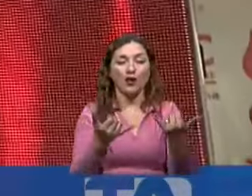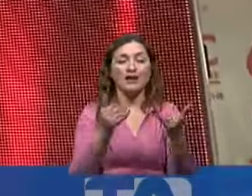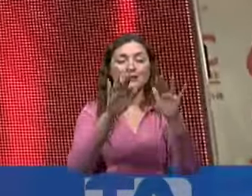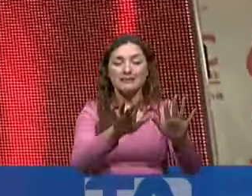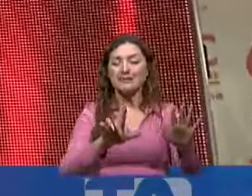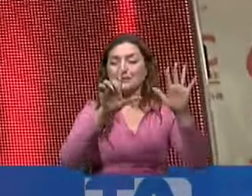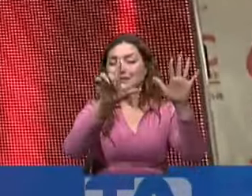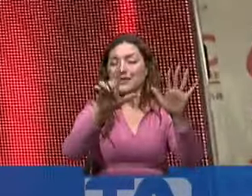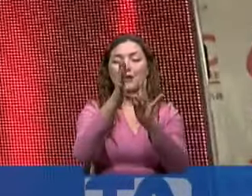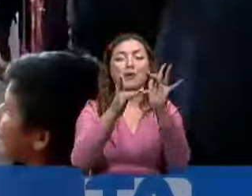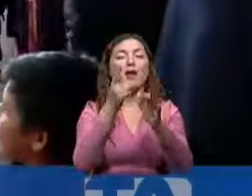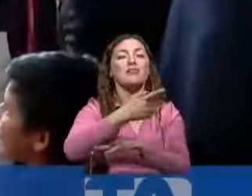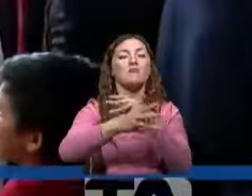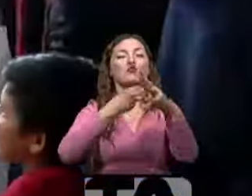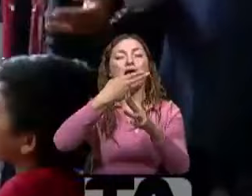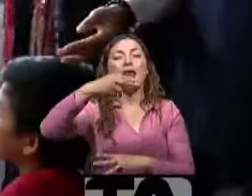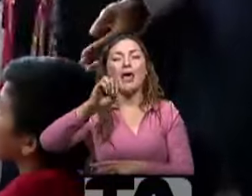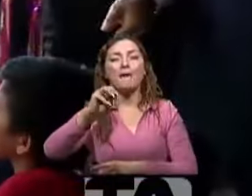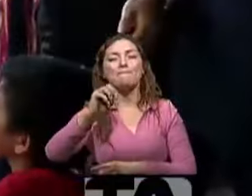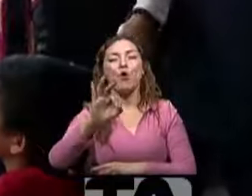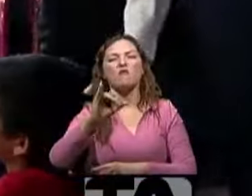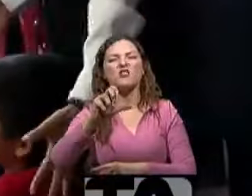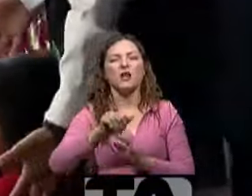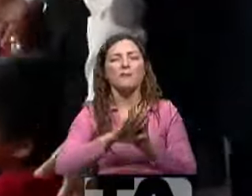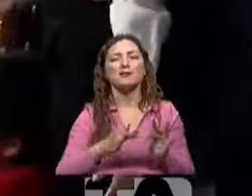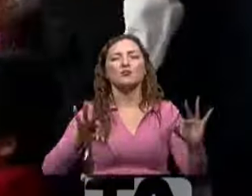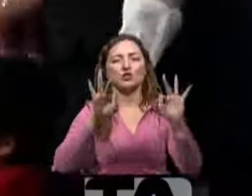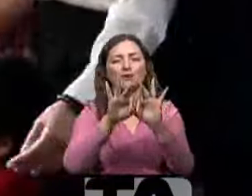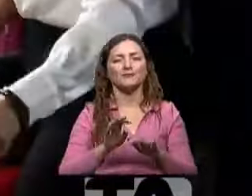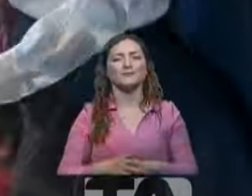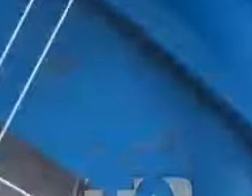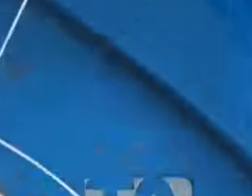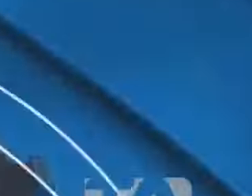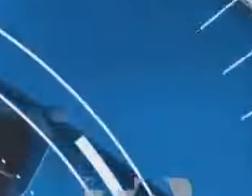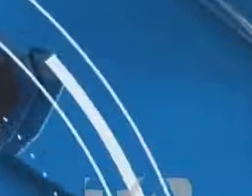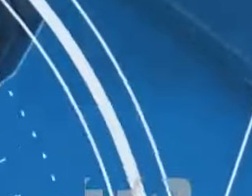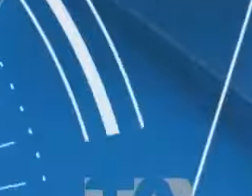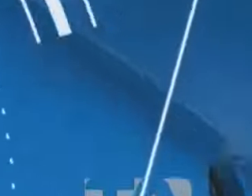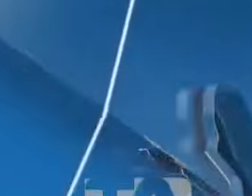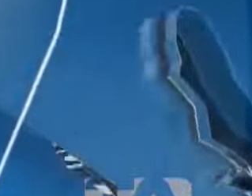17 de abril, Día Mundial de la Hemofilia, son más importantes que nunca.